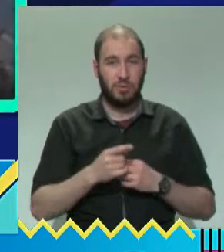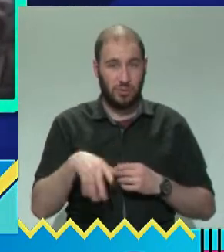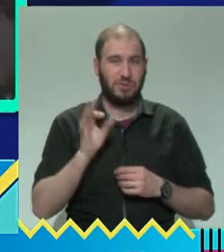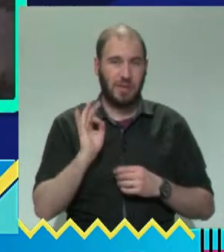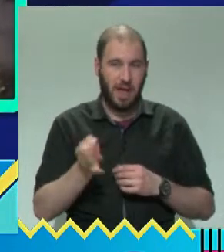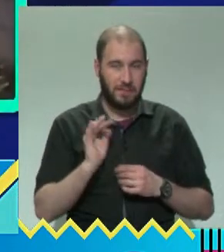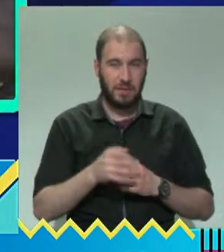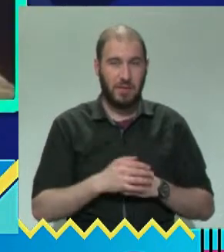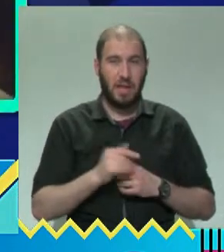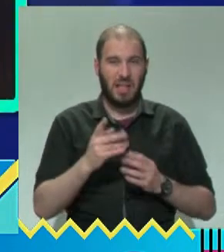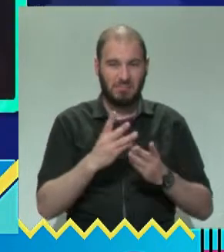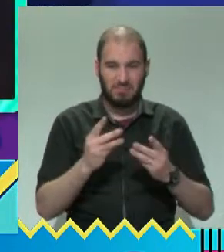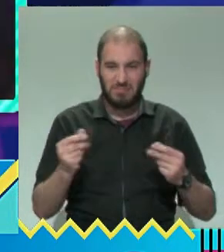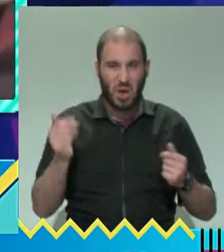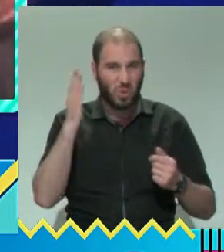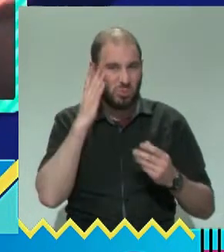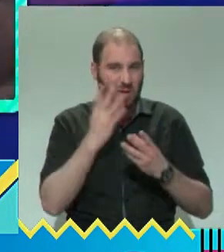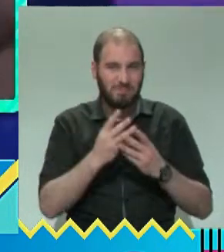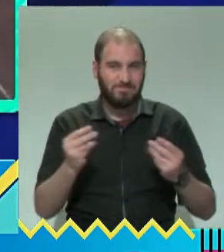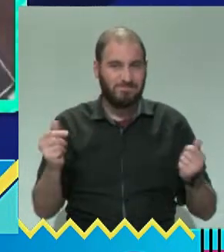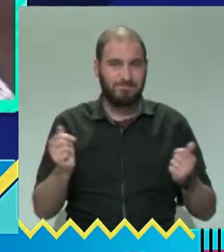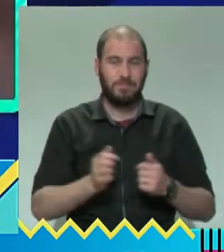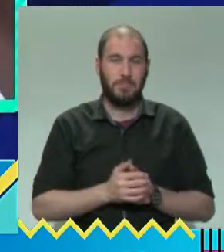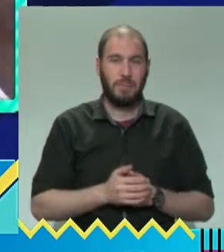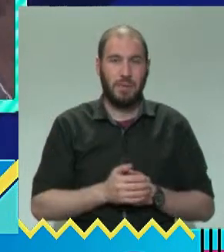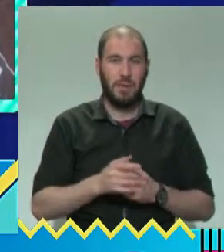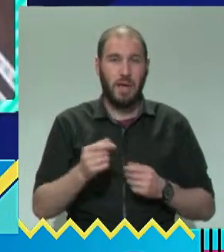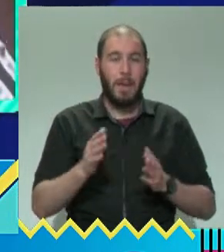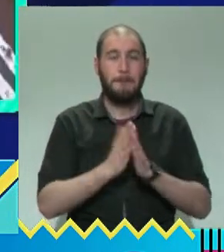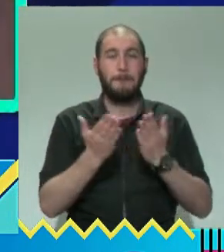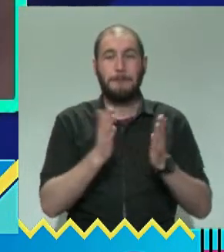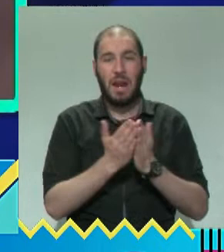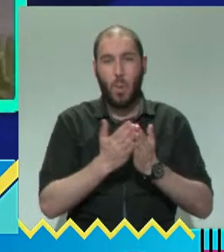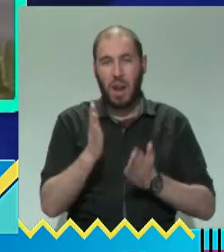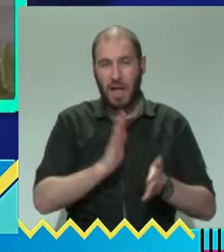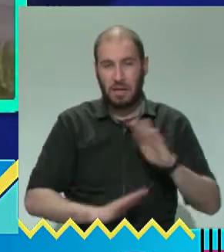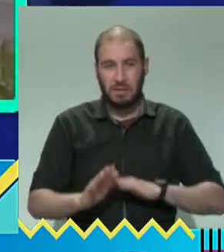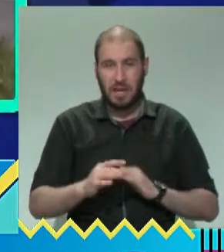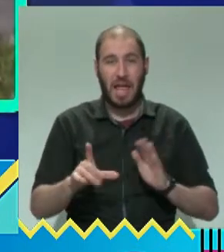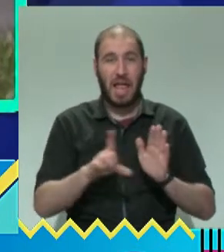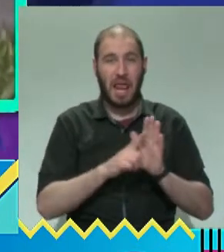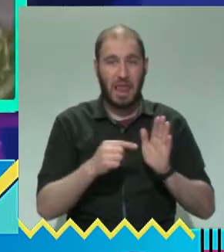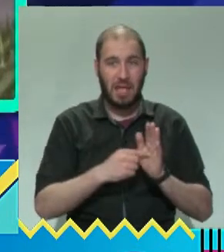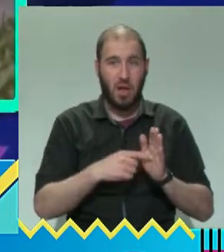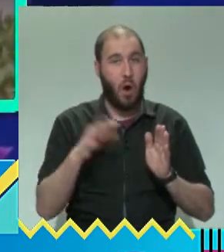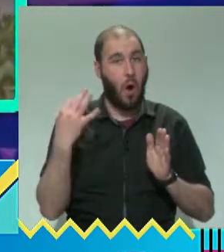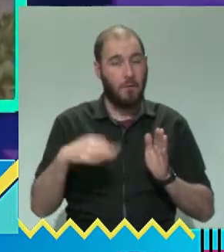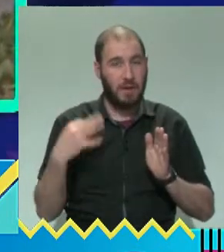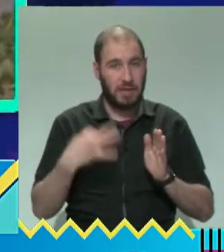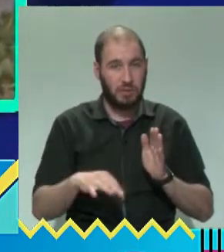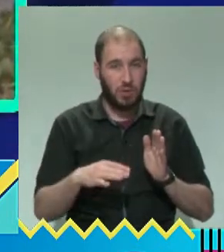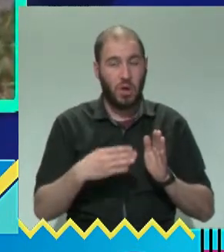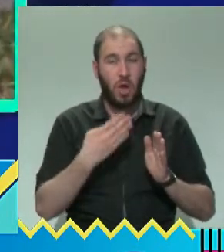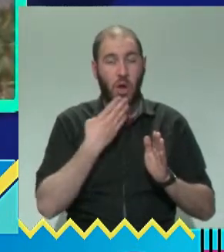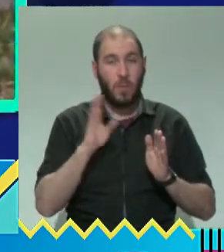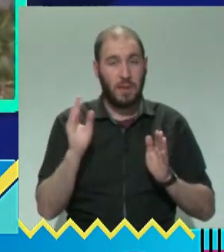sabiendo que un poco se había perdido esa cultura. Entonces se hicieron manuales de procedimiento, al ser leyes, son obligatorios, que al cumplirlo